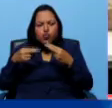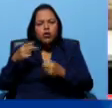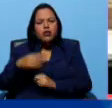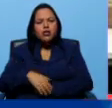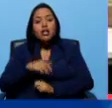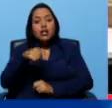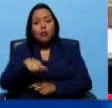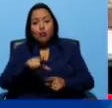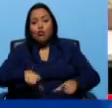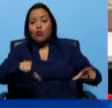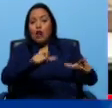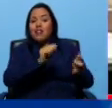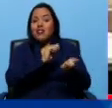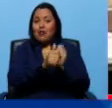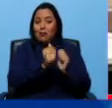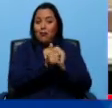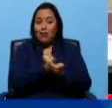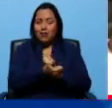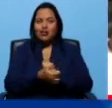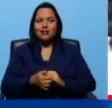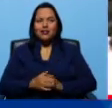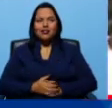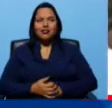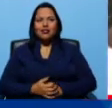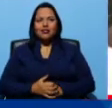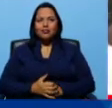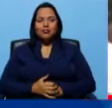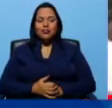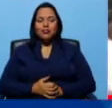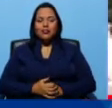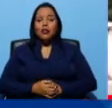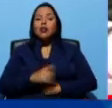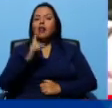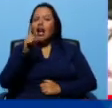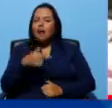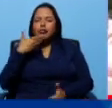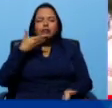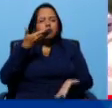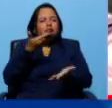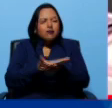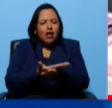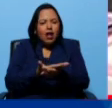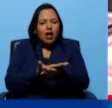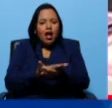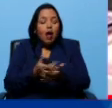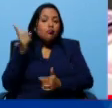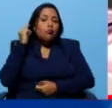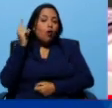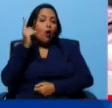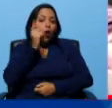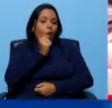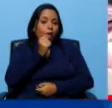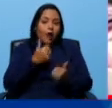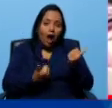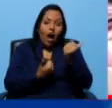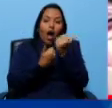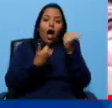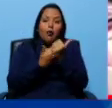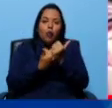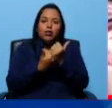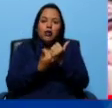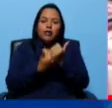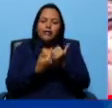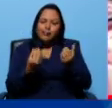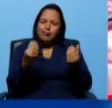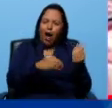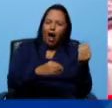por nuestra cancha de deporte. También estoy muy agradecida con los hombres y mujeres que aportaron su granito de